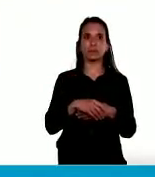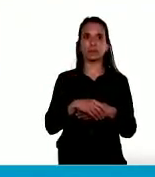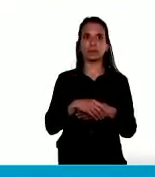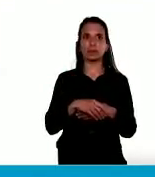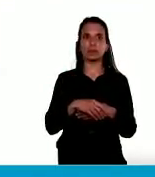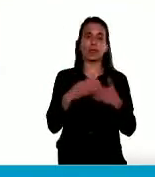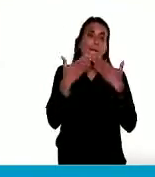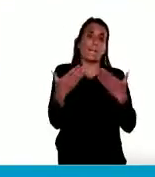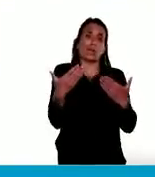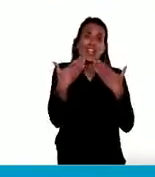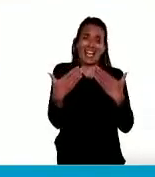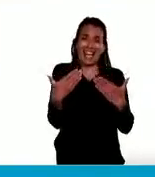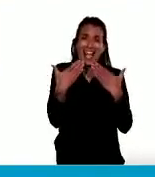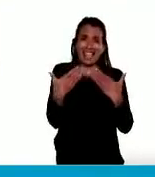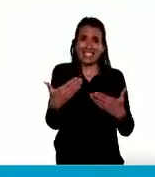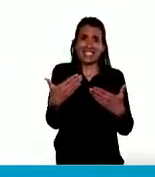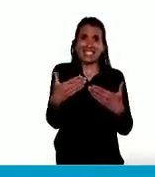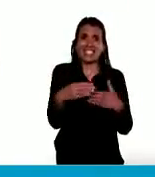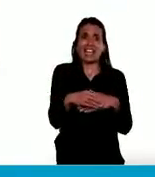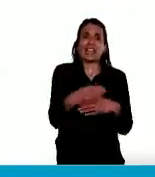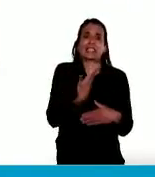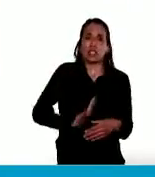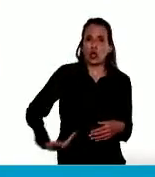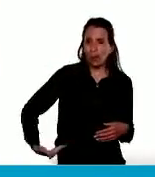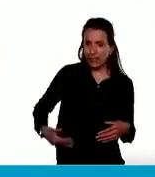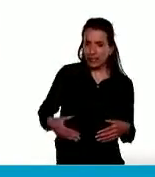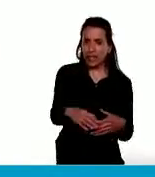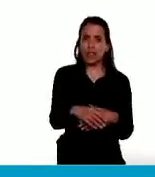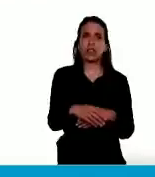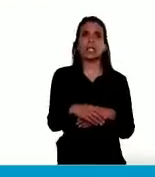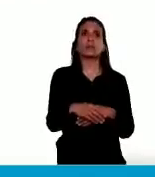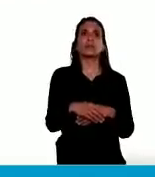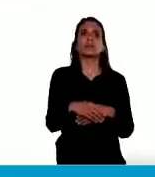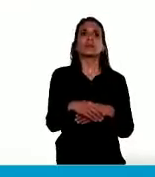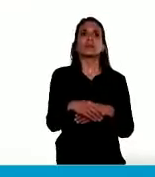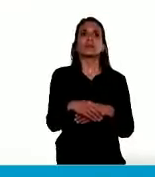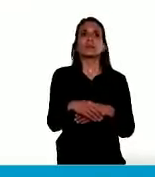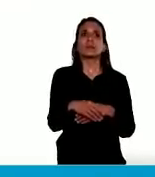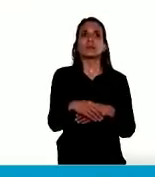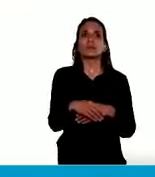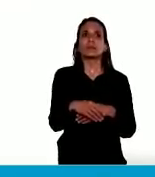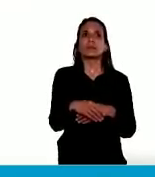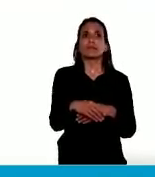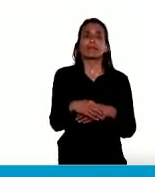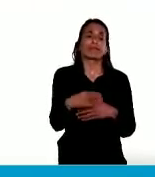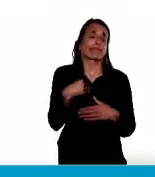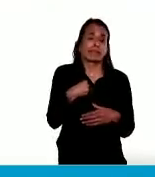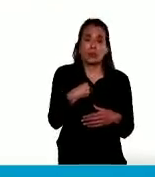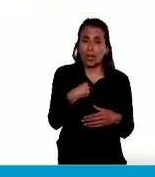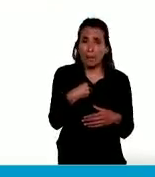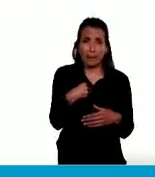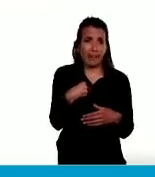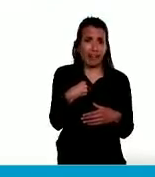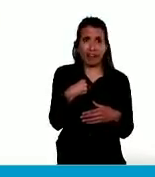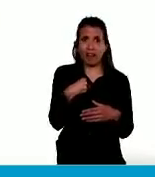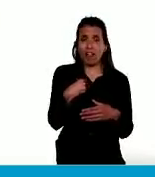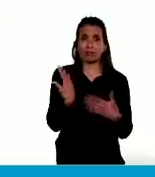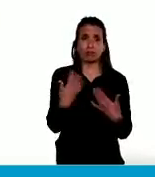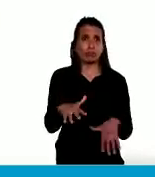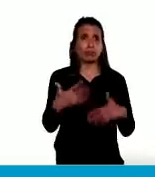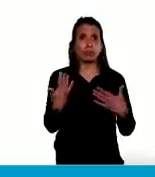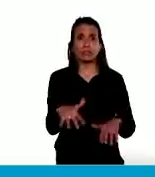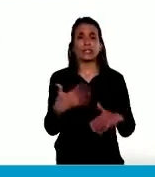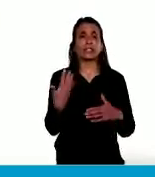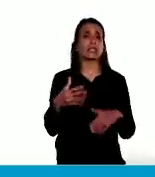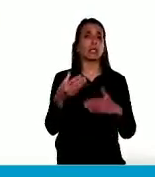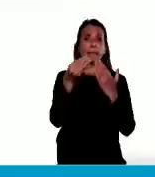Muchas gracias, compañero presidente. Bueno, hoy una pena no poder tratar este